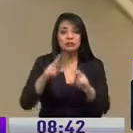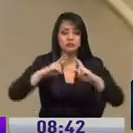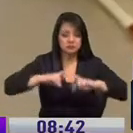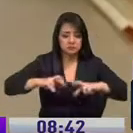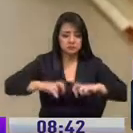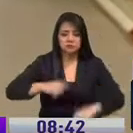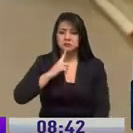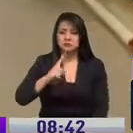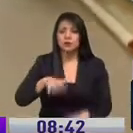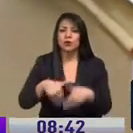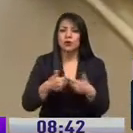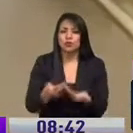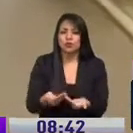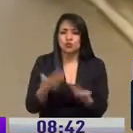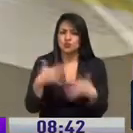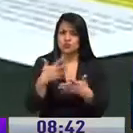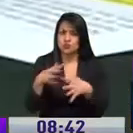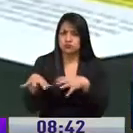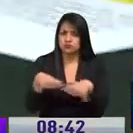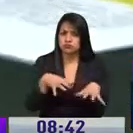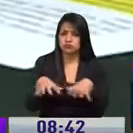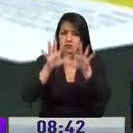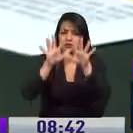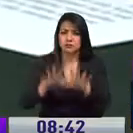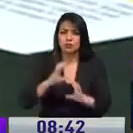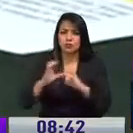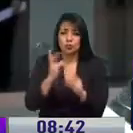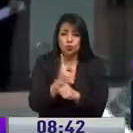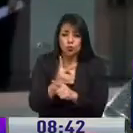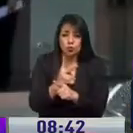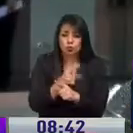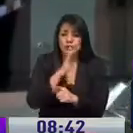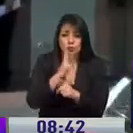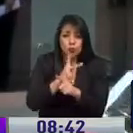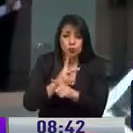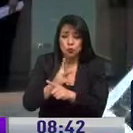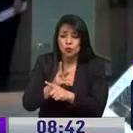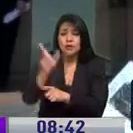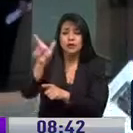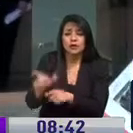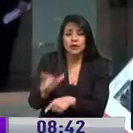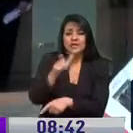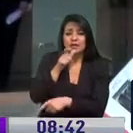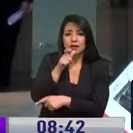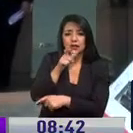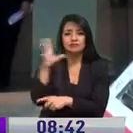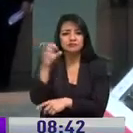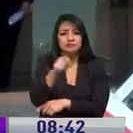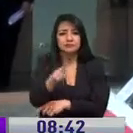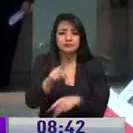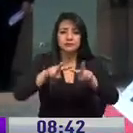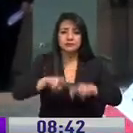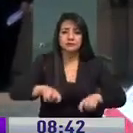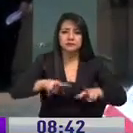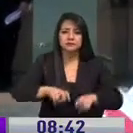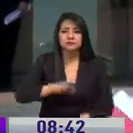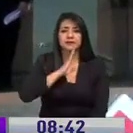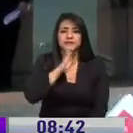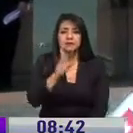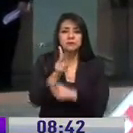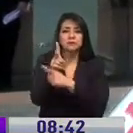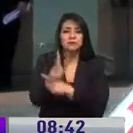indagación sería el modo cuidadoso de operar dentro de la Secretaría de Comunicación. Evidentemente lo que se puede verificar de la investigación es que se trata